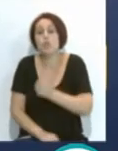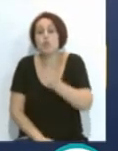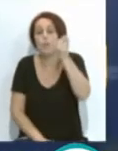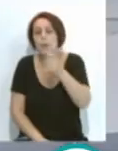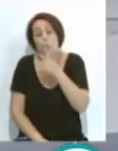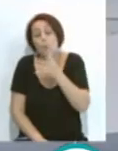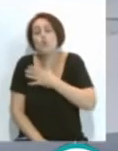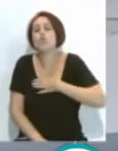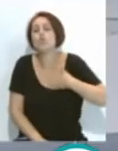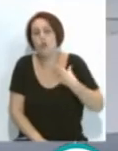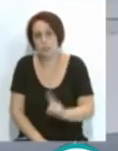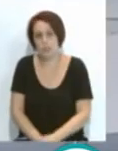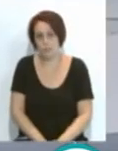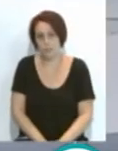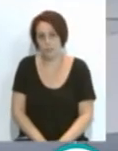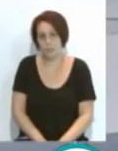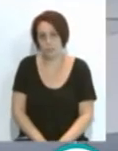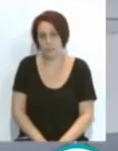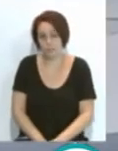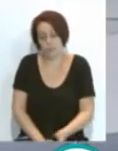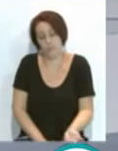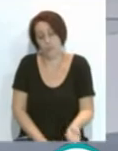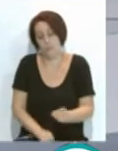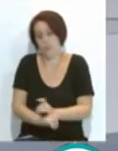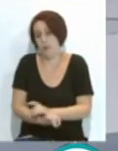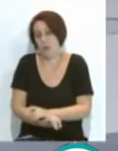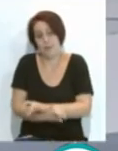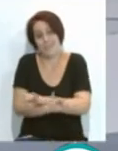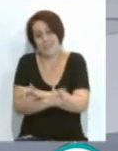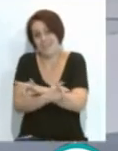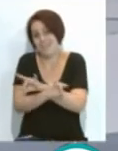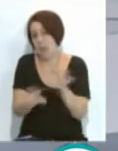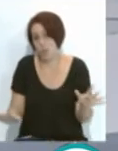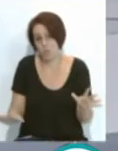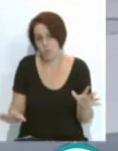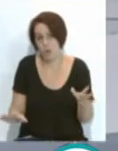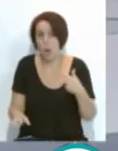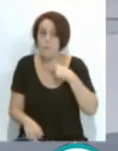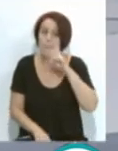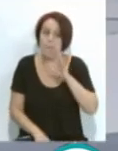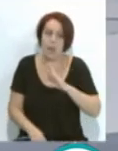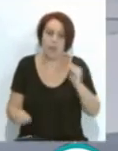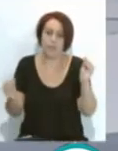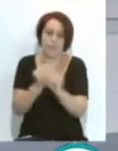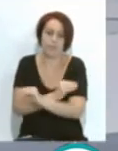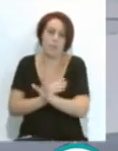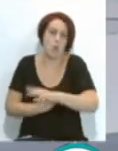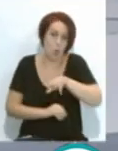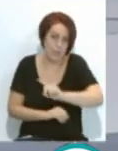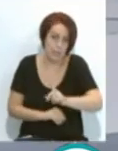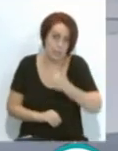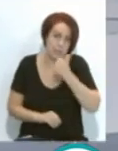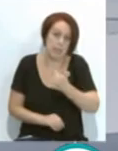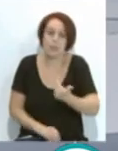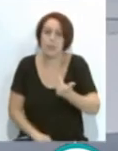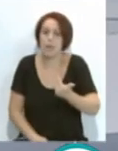pitarlo. Bueno, más claro agua. Parece una contradicción que no lo es, simplemente porque lo que está diciendo es